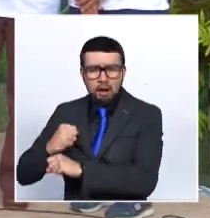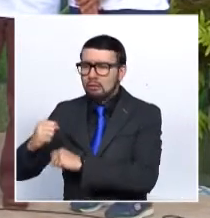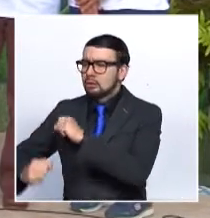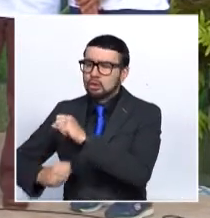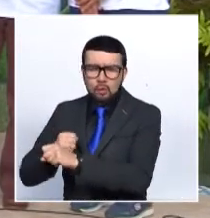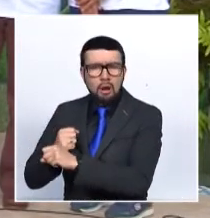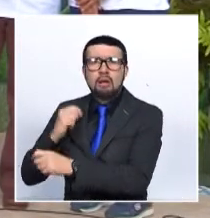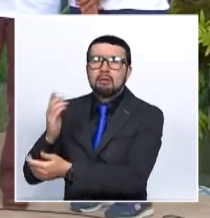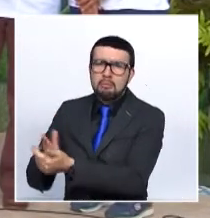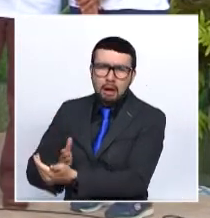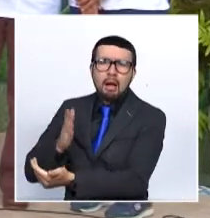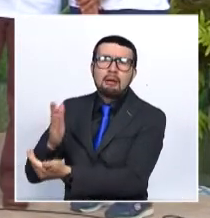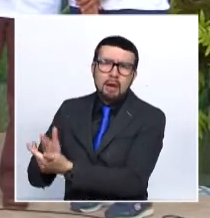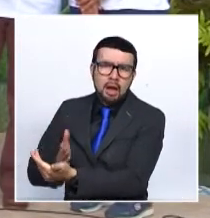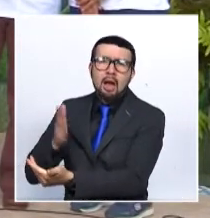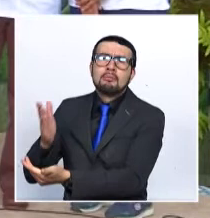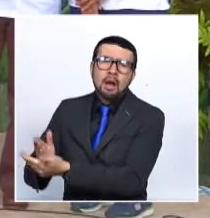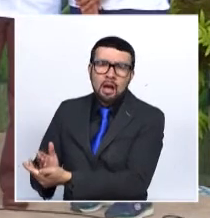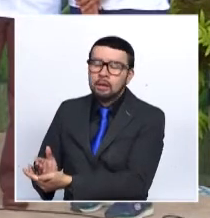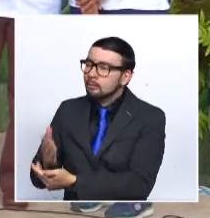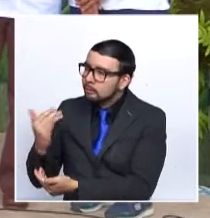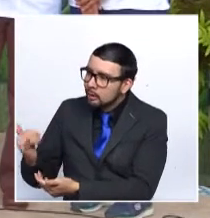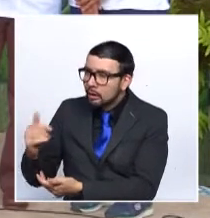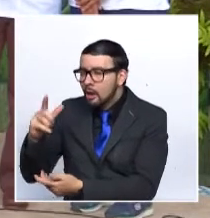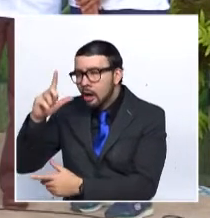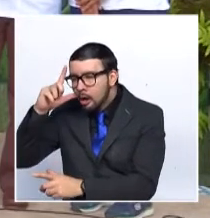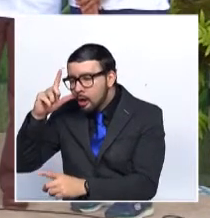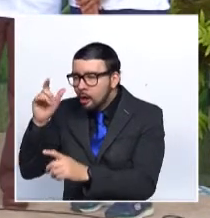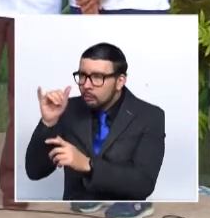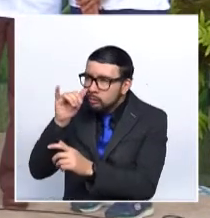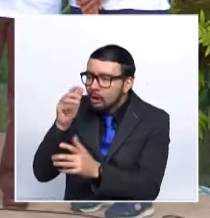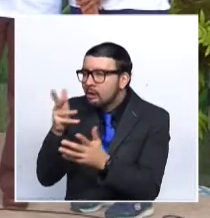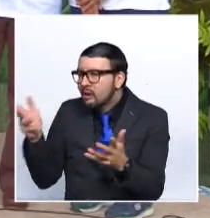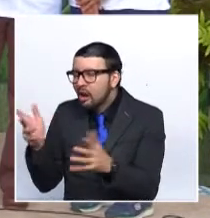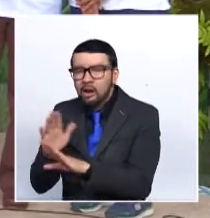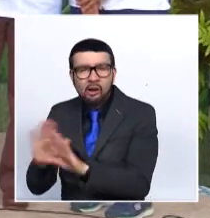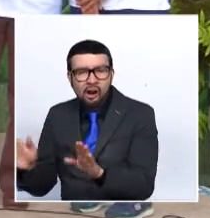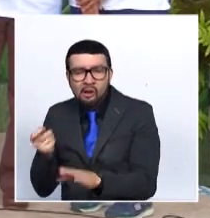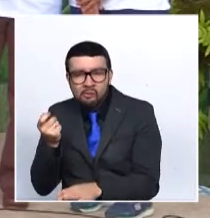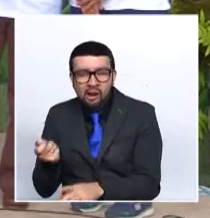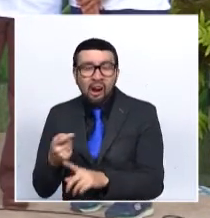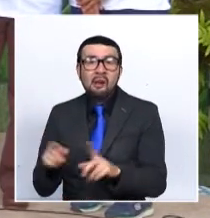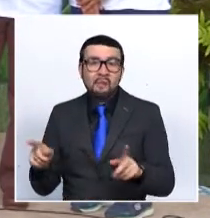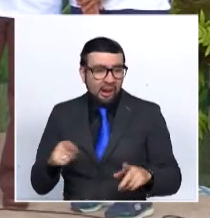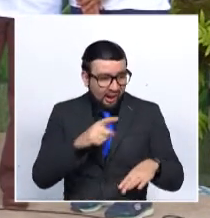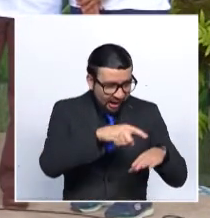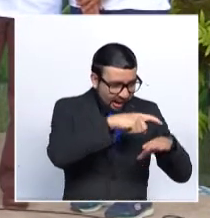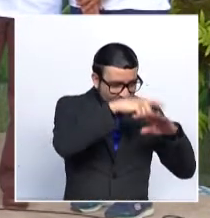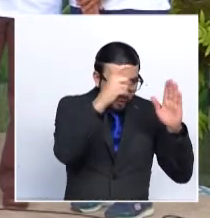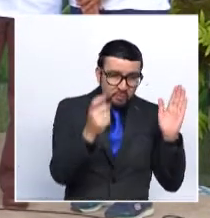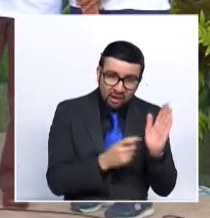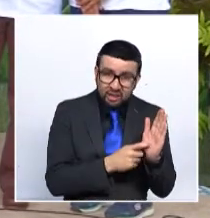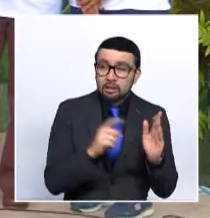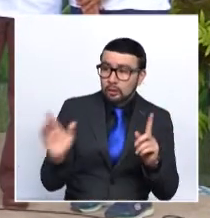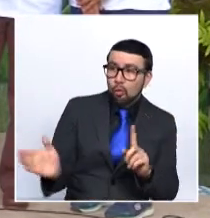estamos diciendo que están mal hechas las citologías, sino que siempre estamos diciendo que no es suficiente,